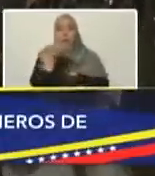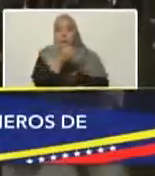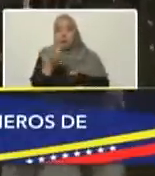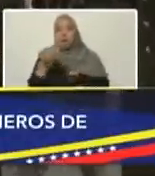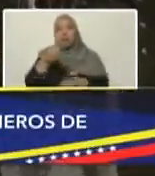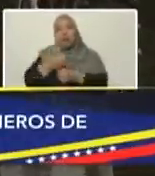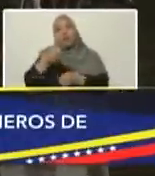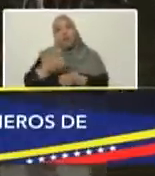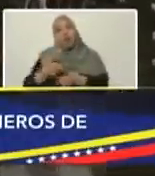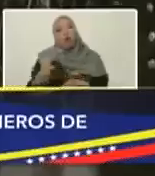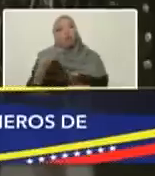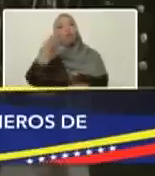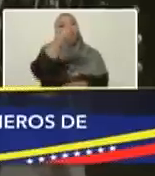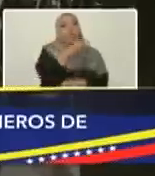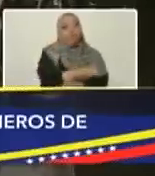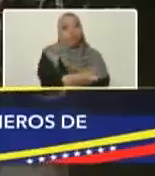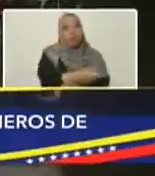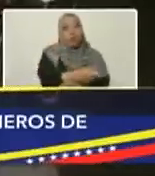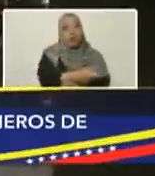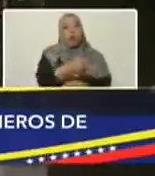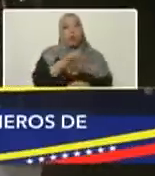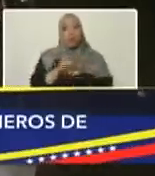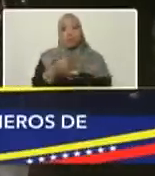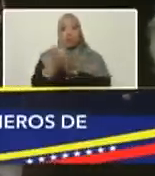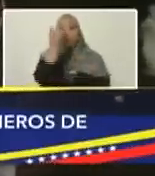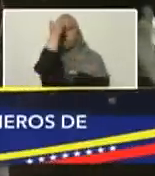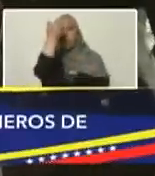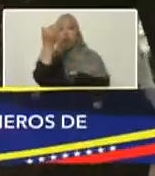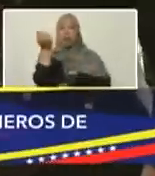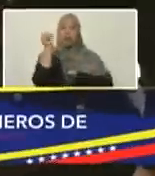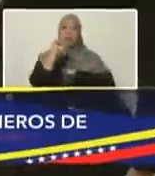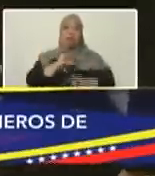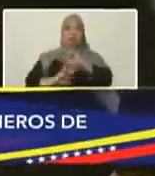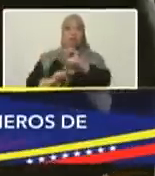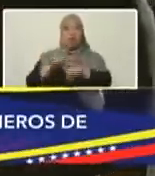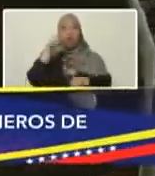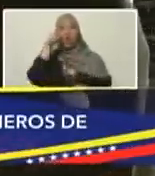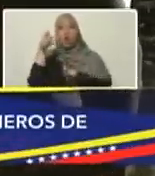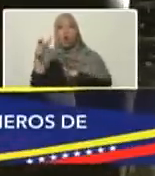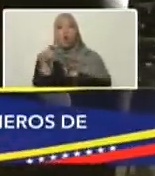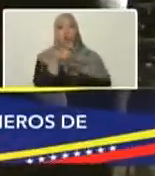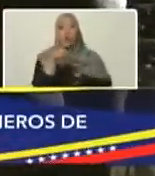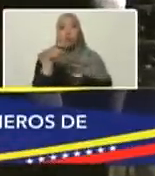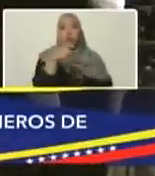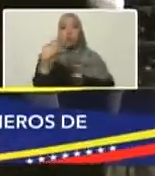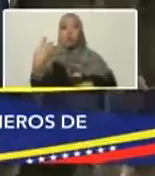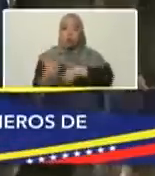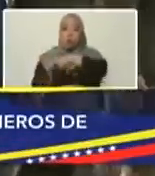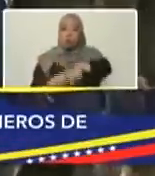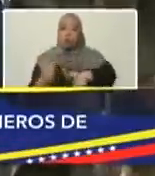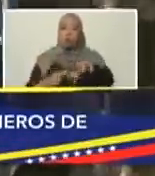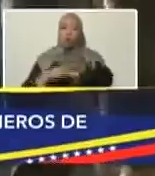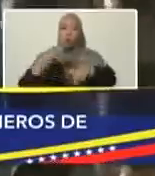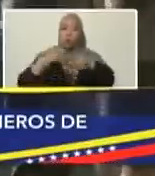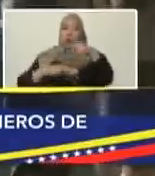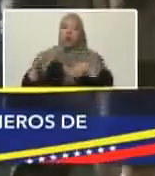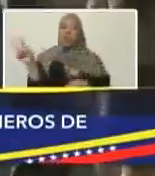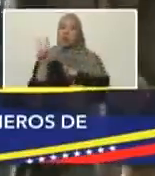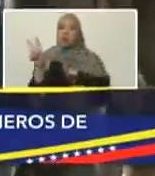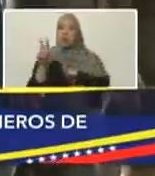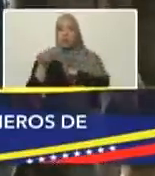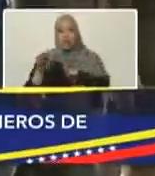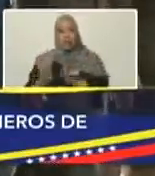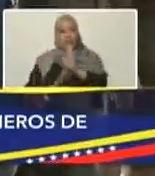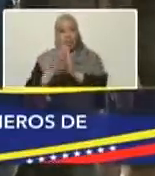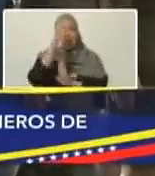castrense. La Fuerza Armada Nacional Bolivariana va al frente junto al pueblo en este proceso de crecimiento, recuperación y construcción de la Venezuela